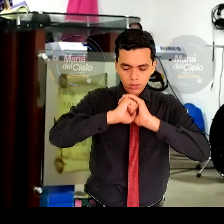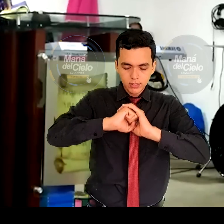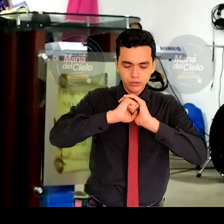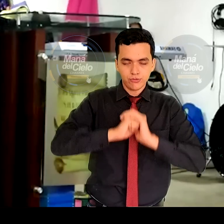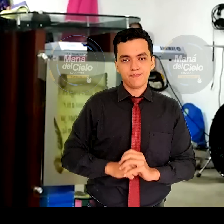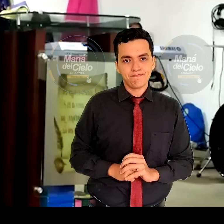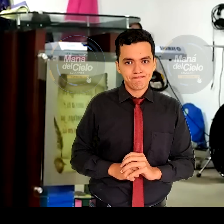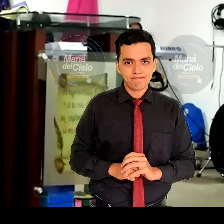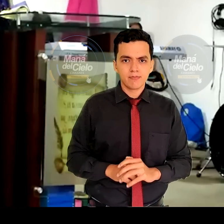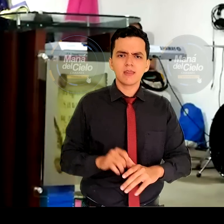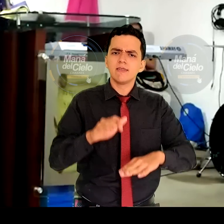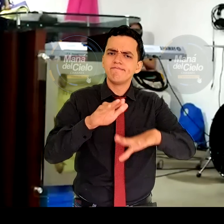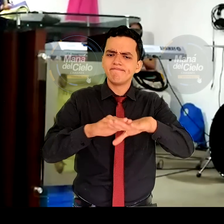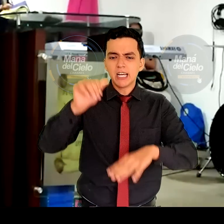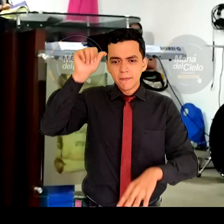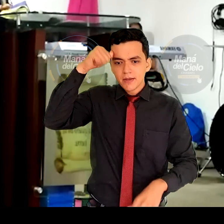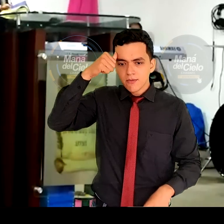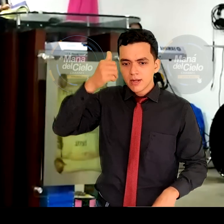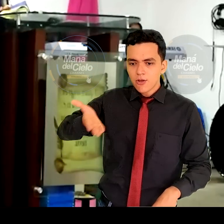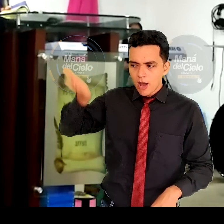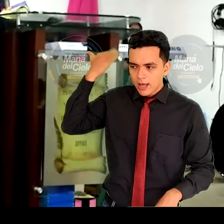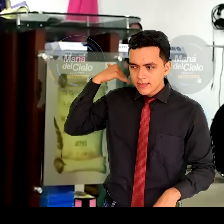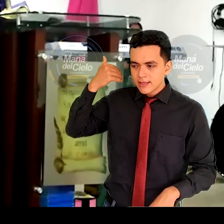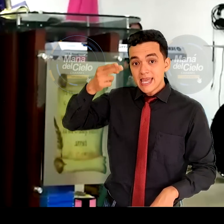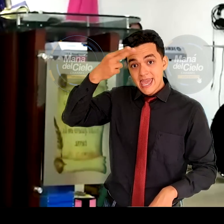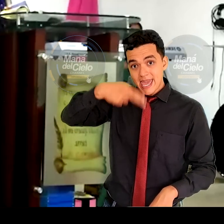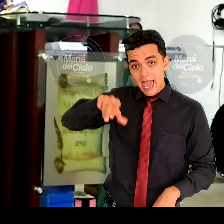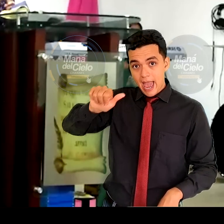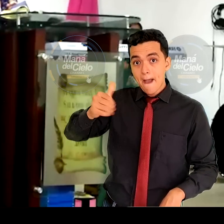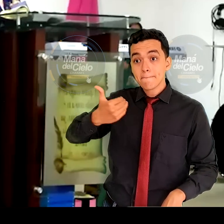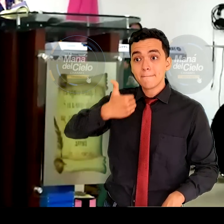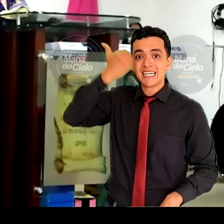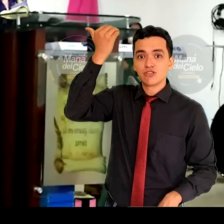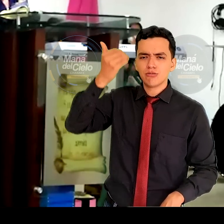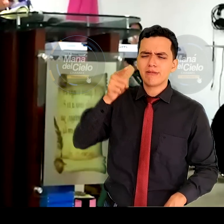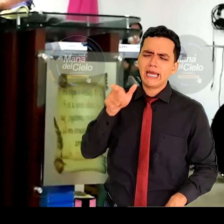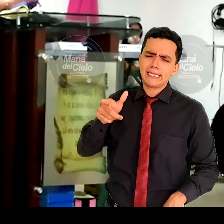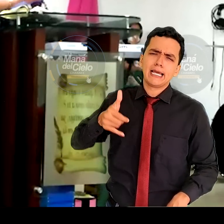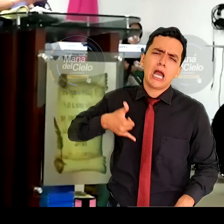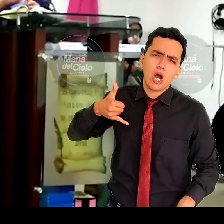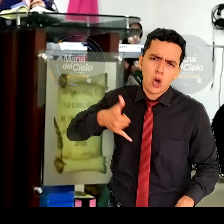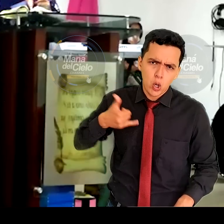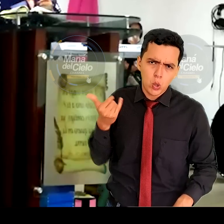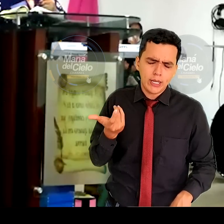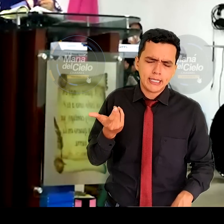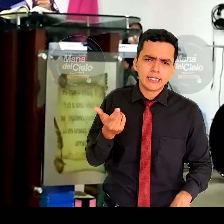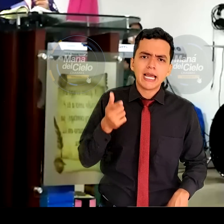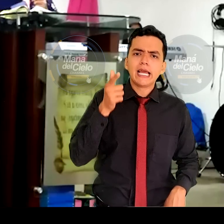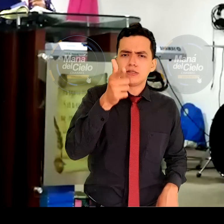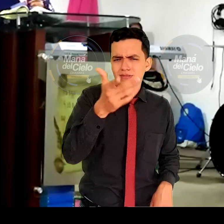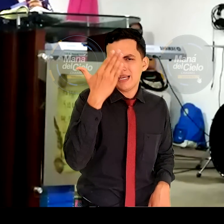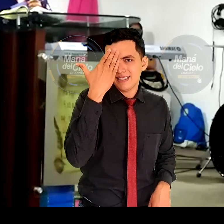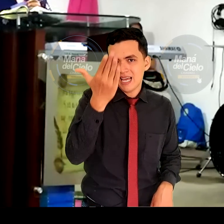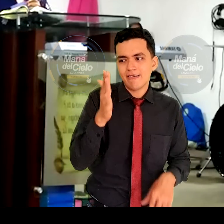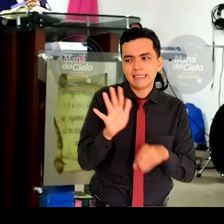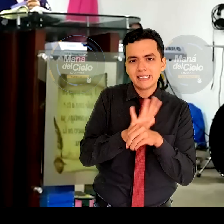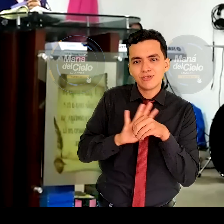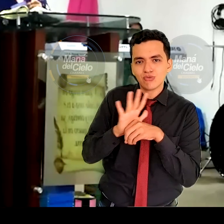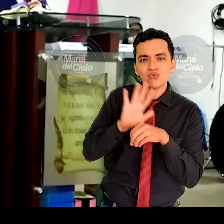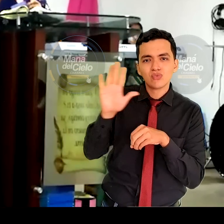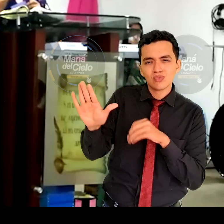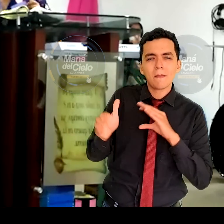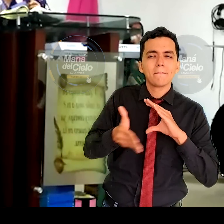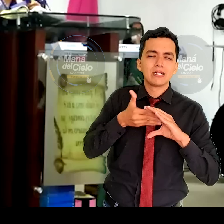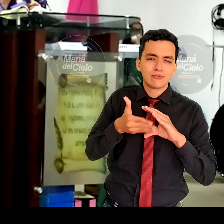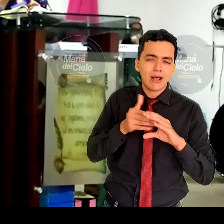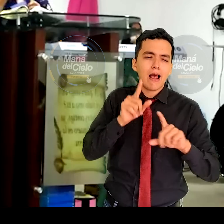estaba viviendo una situación, estaba en la etapa de la adolescencia, y usted sabe que los adolescentes pasan sus situaciones. Entonces